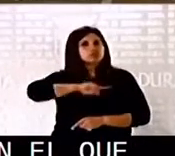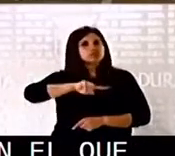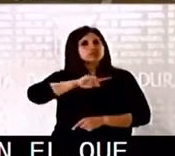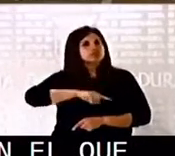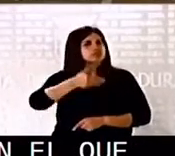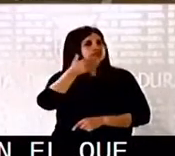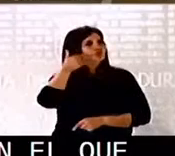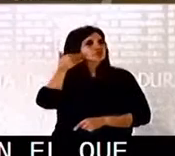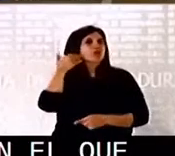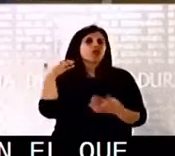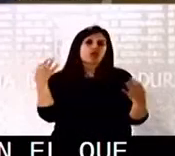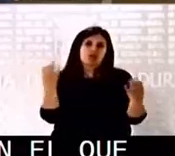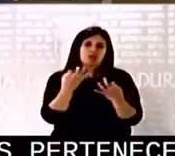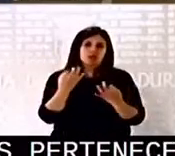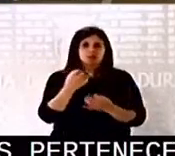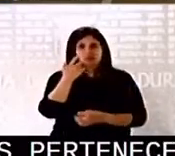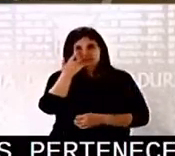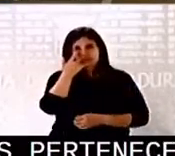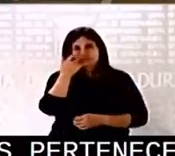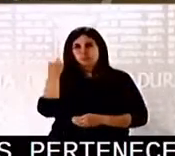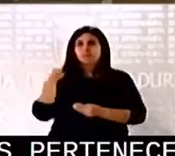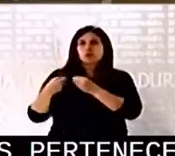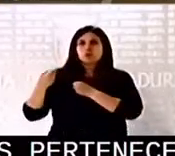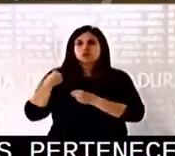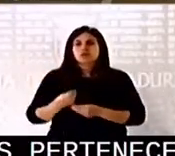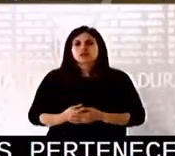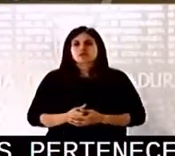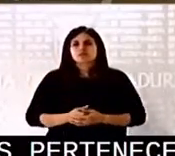que podemos pertenecer a él. Preguntas.